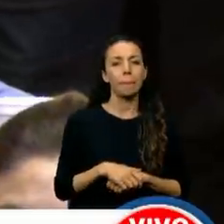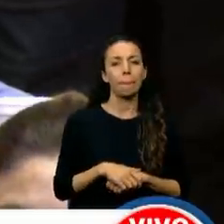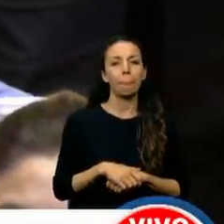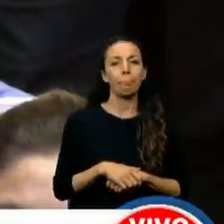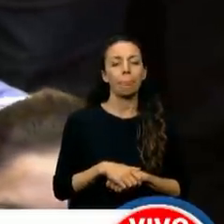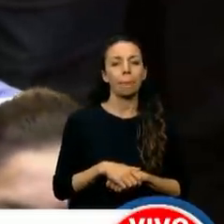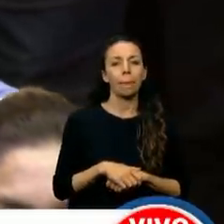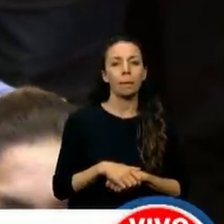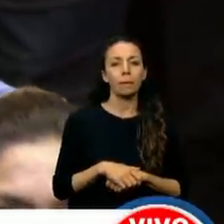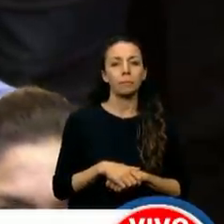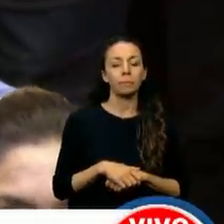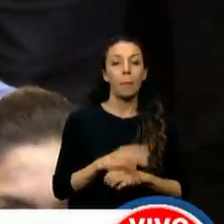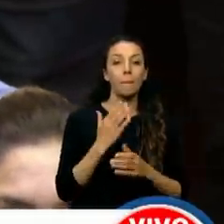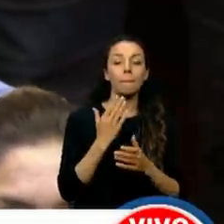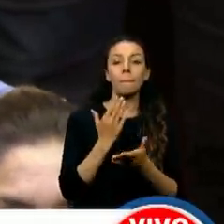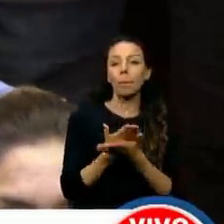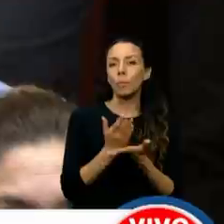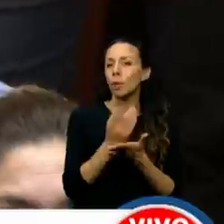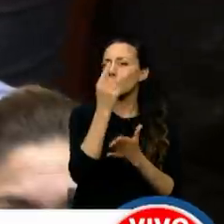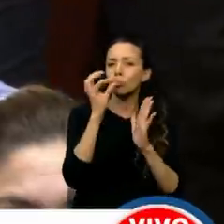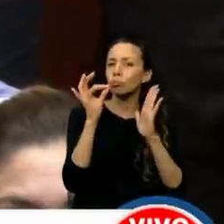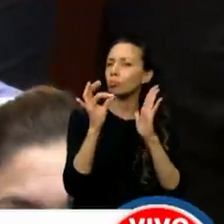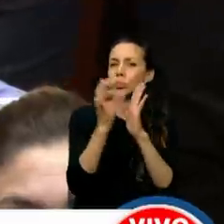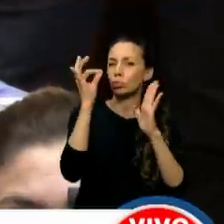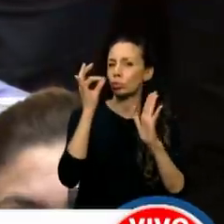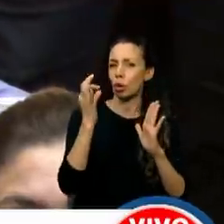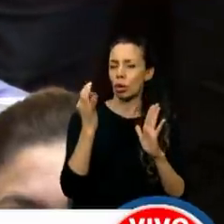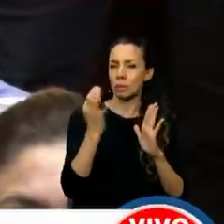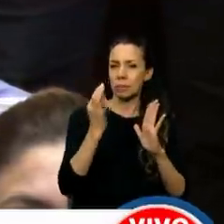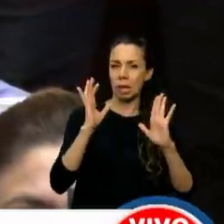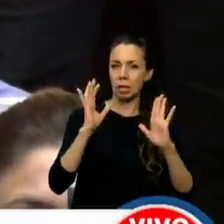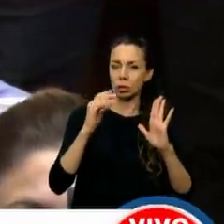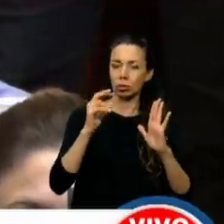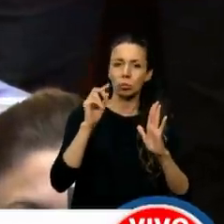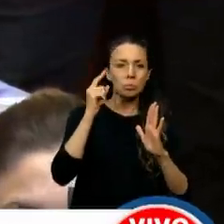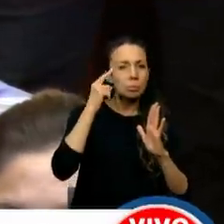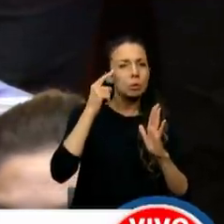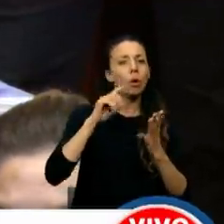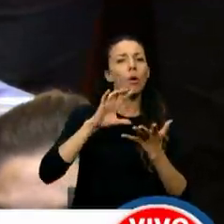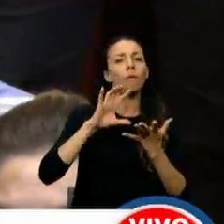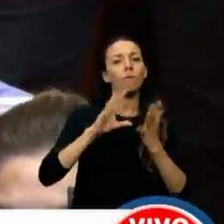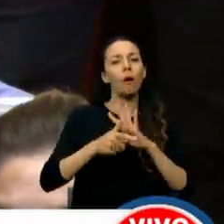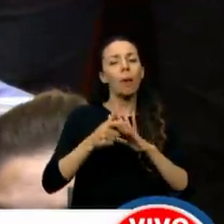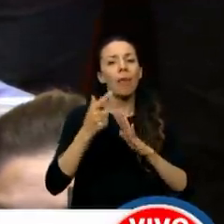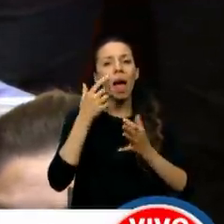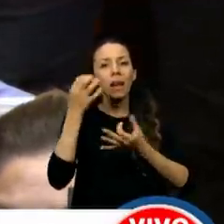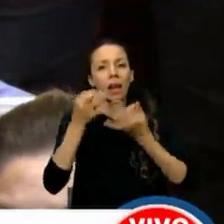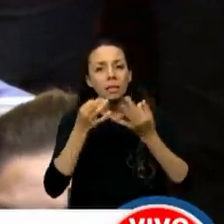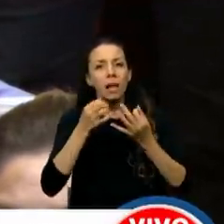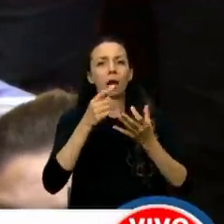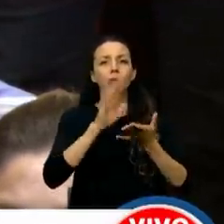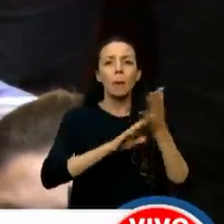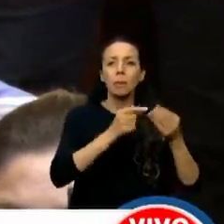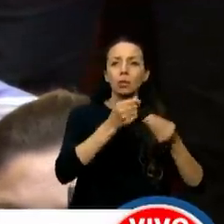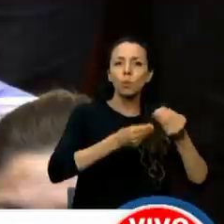planteo de un aspecto muy puntual creo que es una visión muy retrospectiva respecto de este presupuesto y